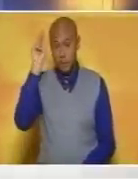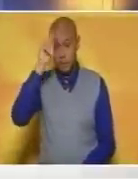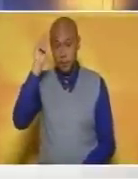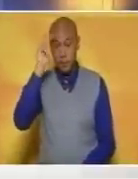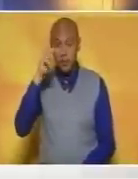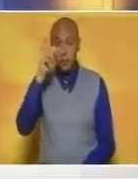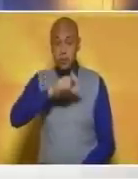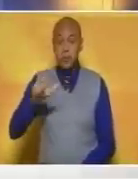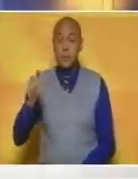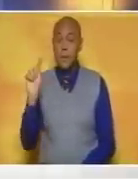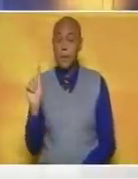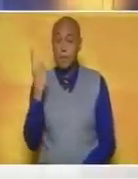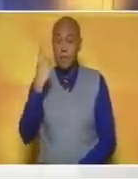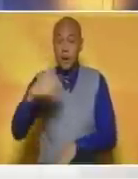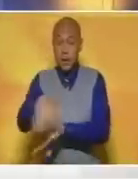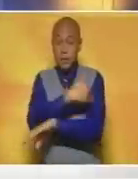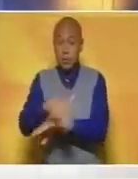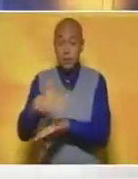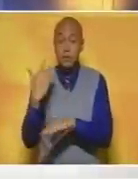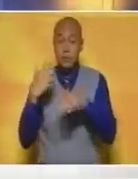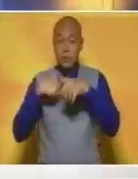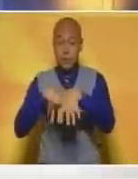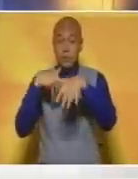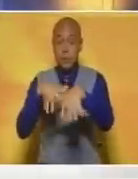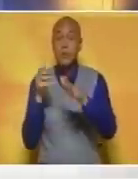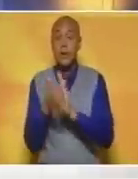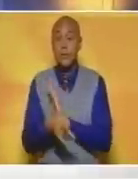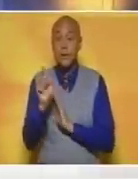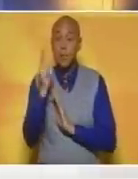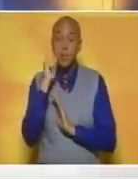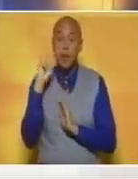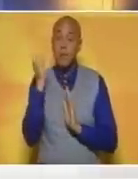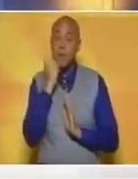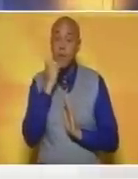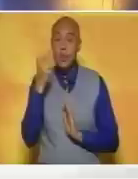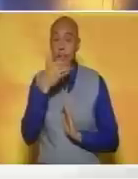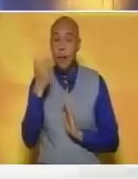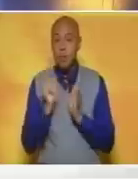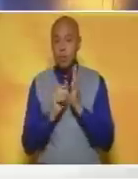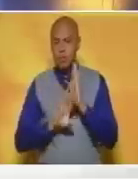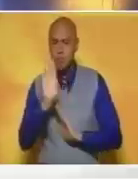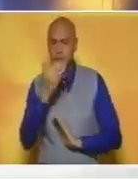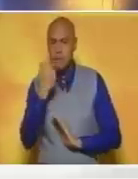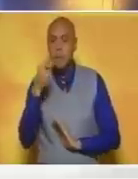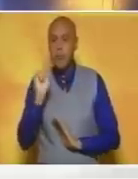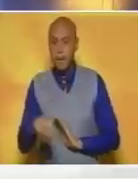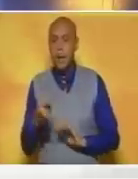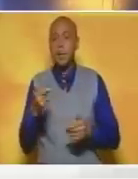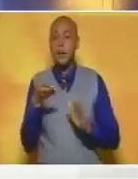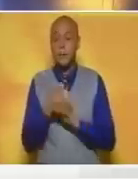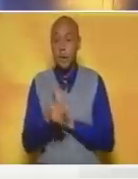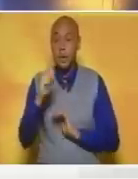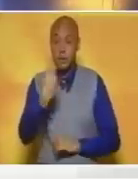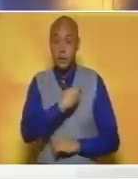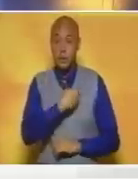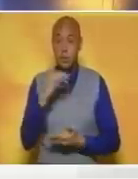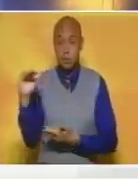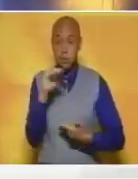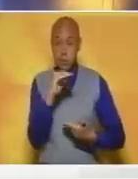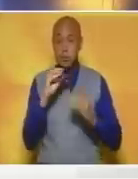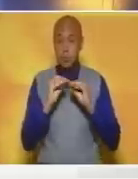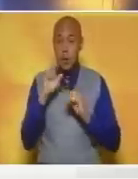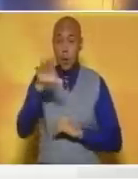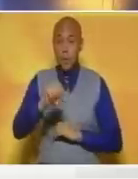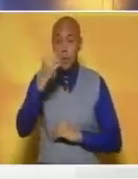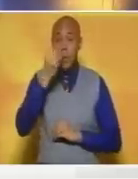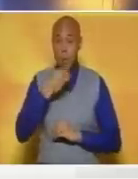las calles por primera vez este año para reiterar su exigencia de mejores condiciones laborales y un sueldo que les permita cubrir sus necesidades básicas, así